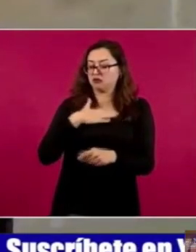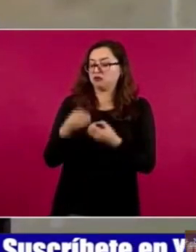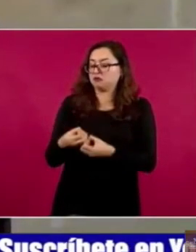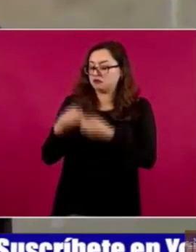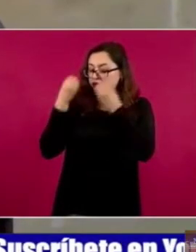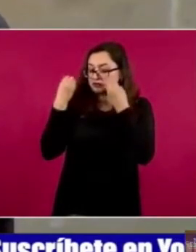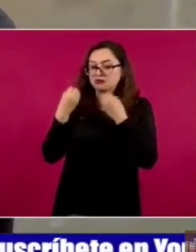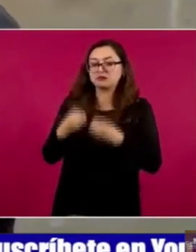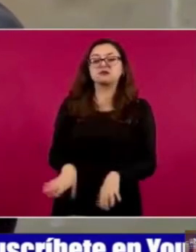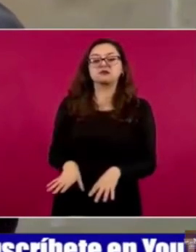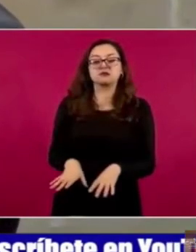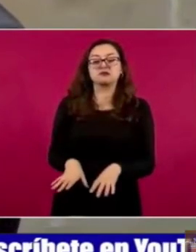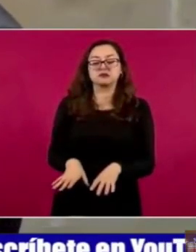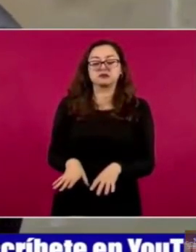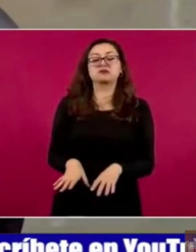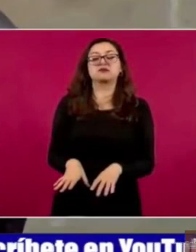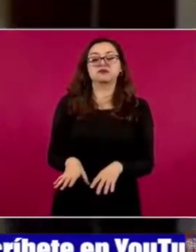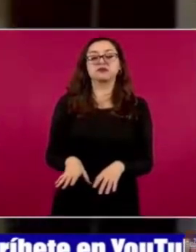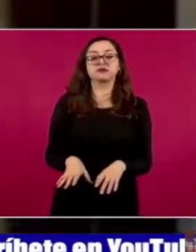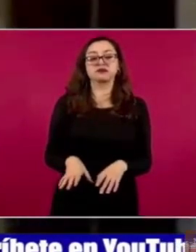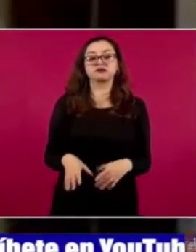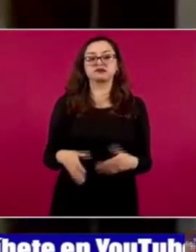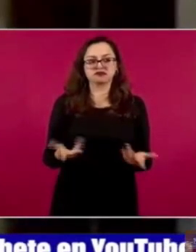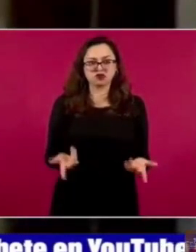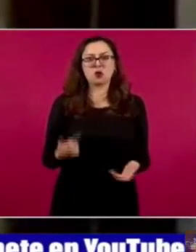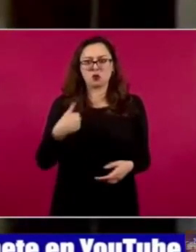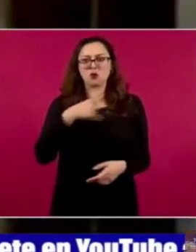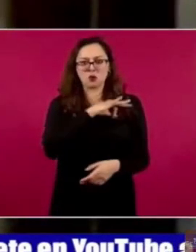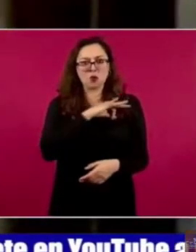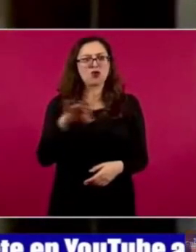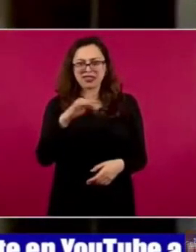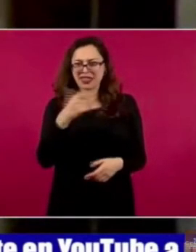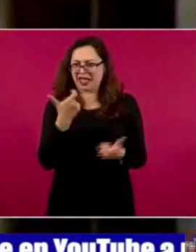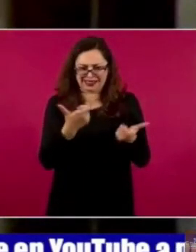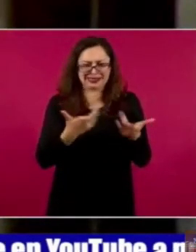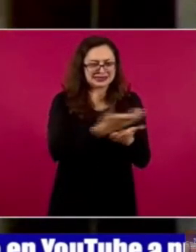oportunidad para hacerme rico y famoso.